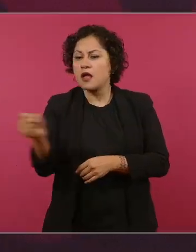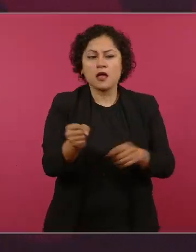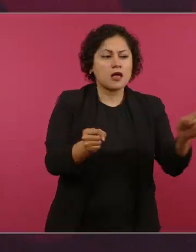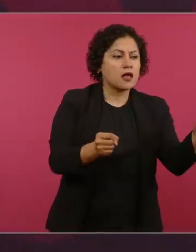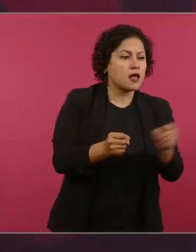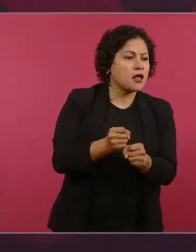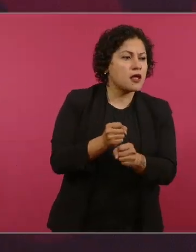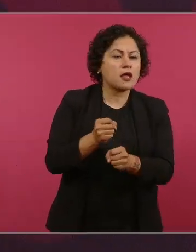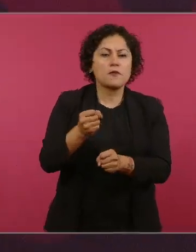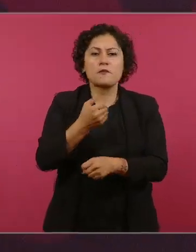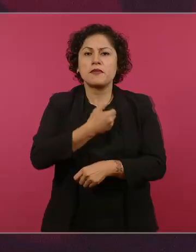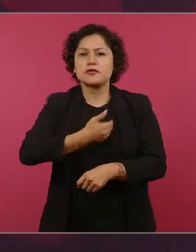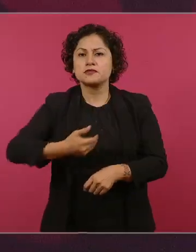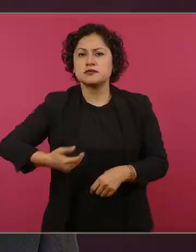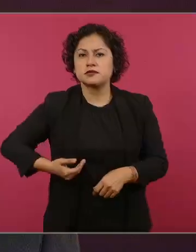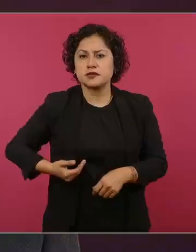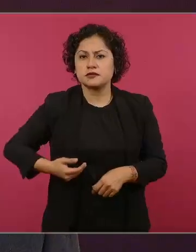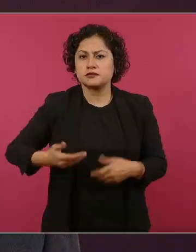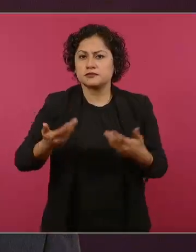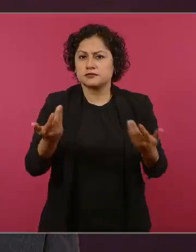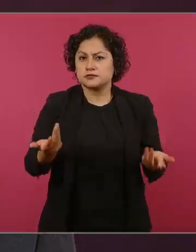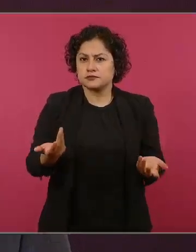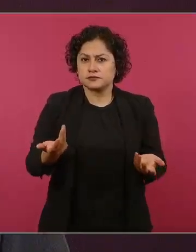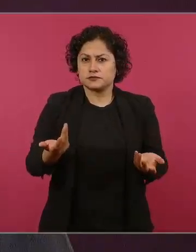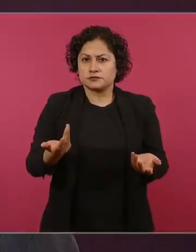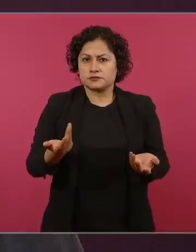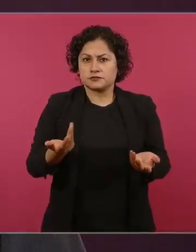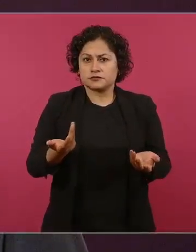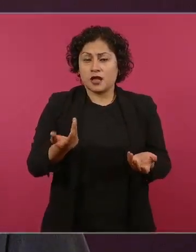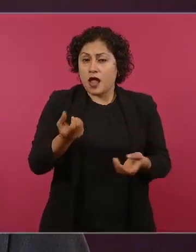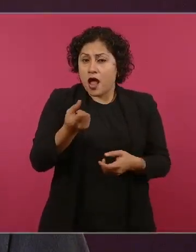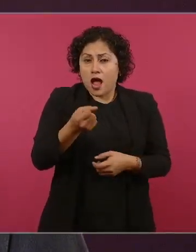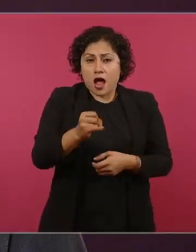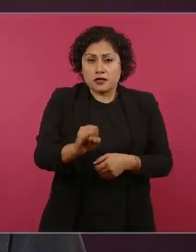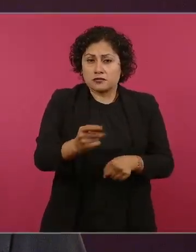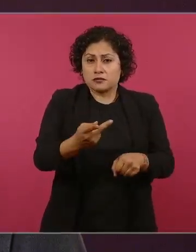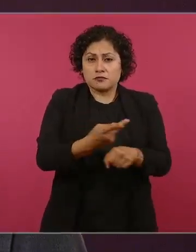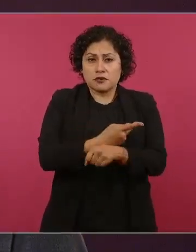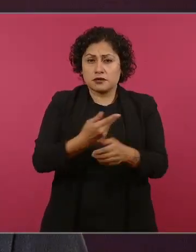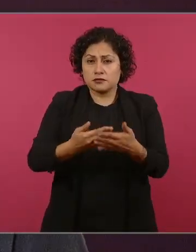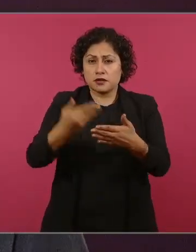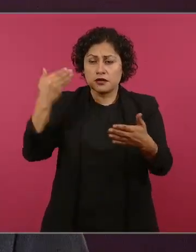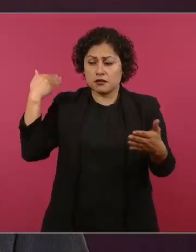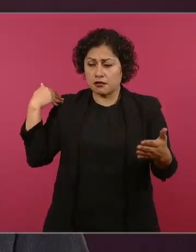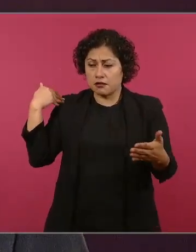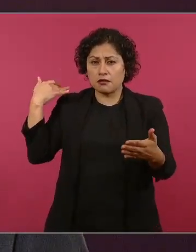Esa es la historia de los pueblos de América Latina.